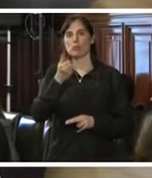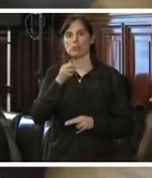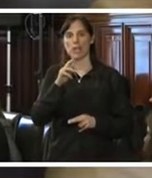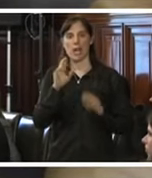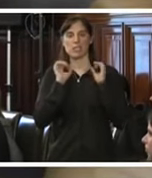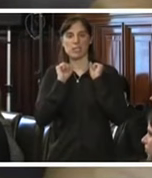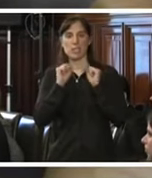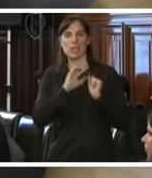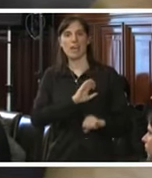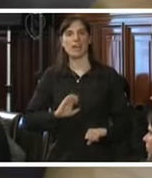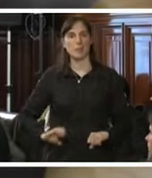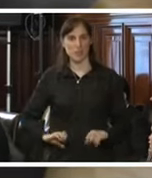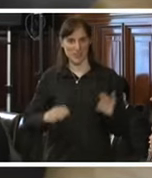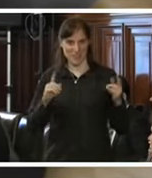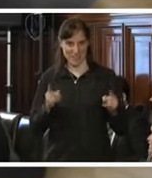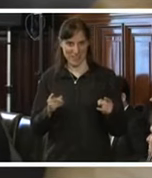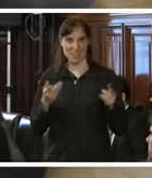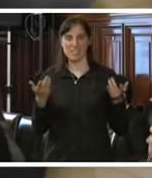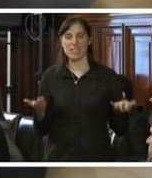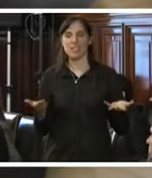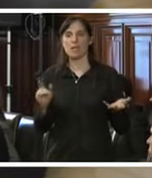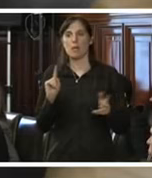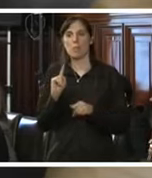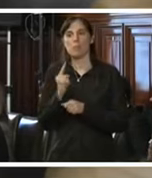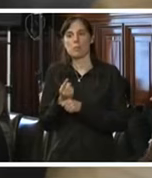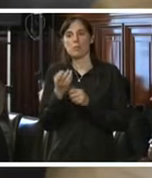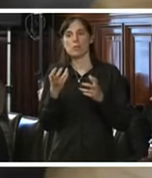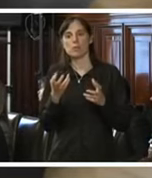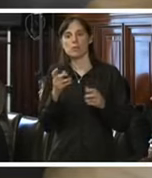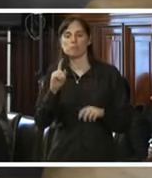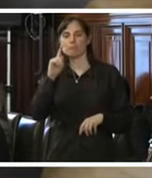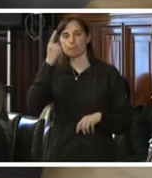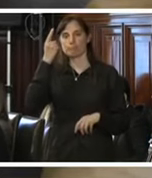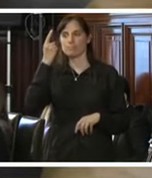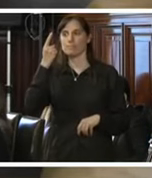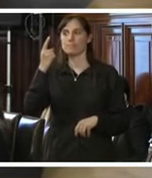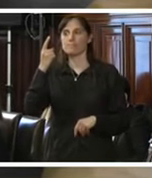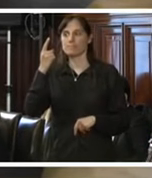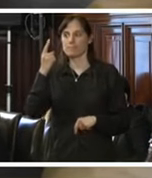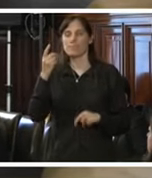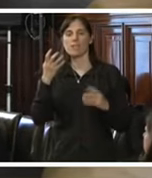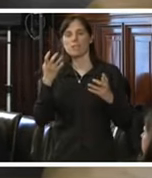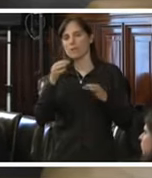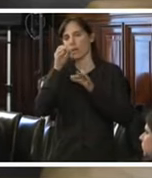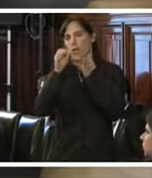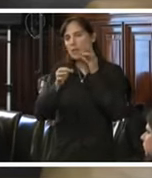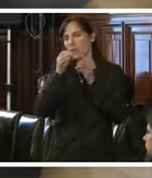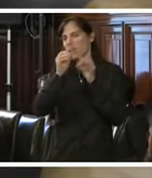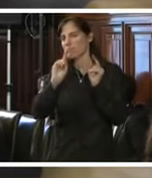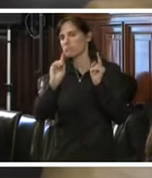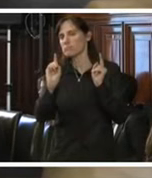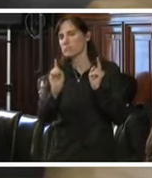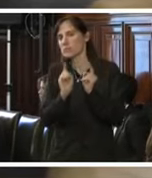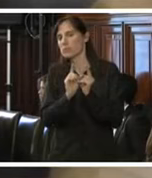red. En primer término, quisiera explicar brevemente, digamos, que